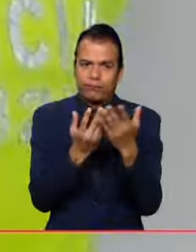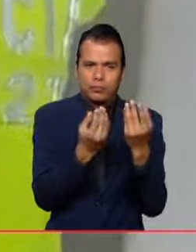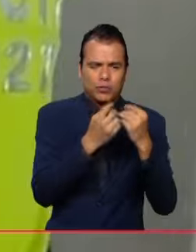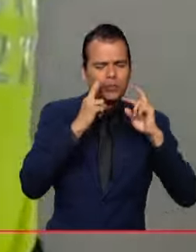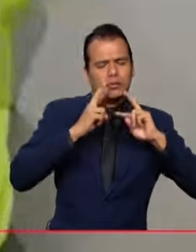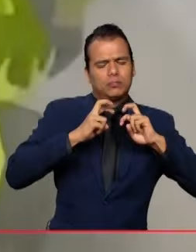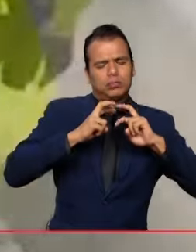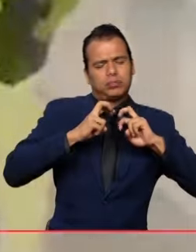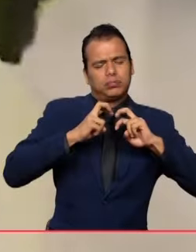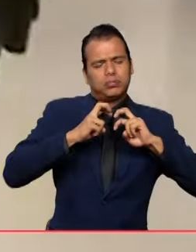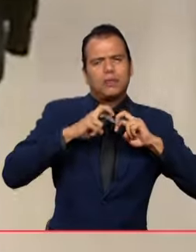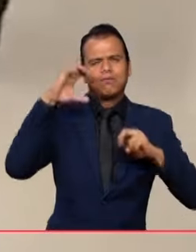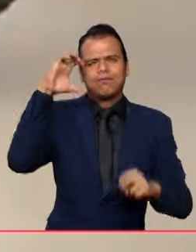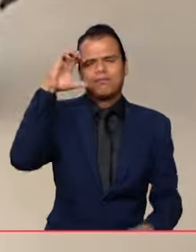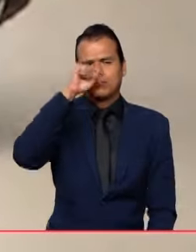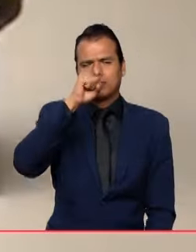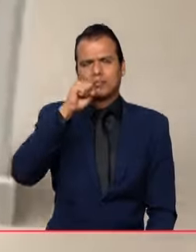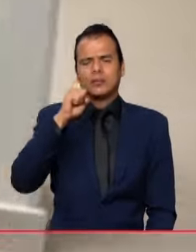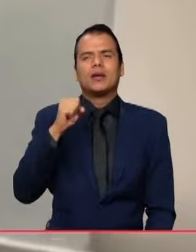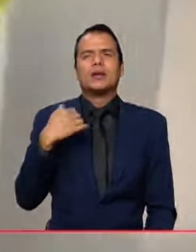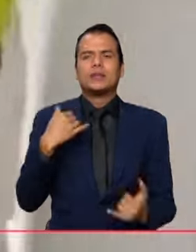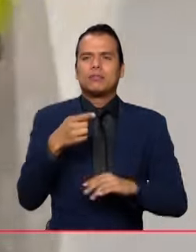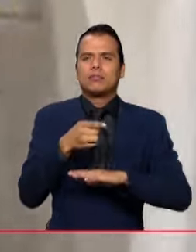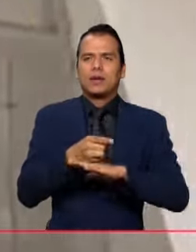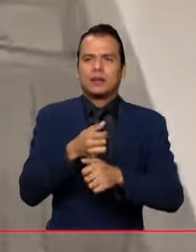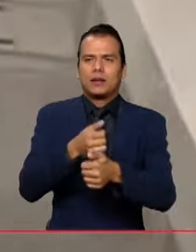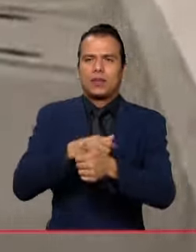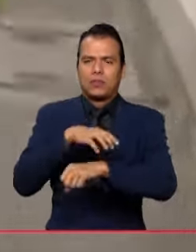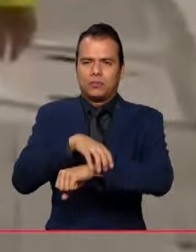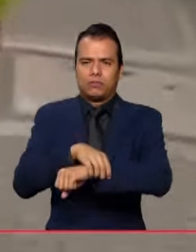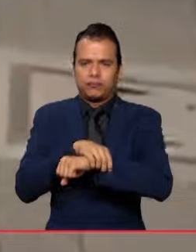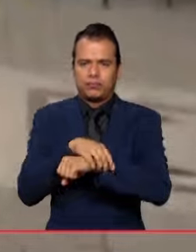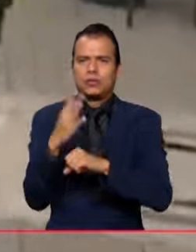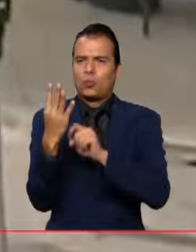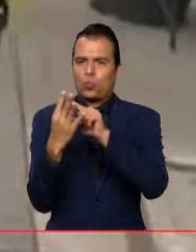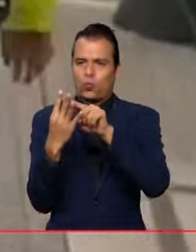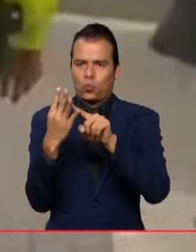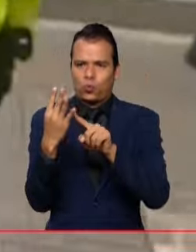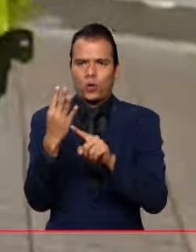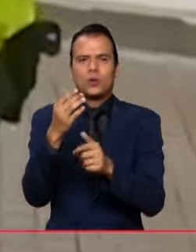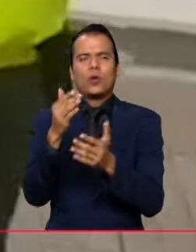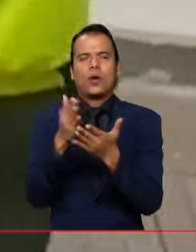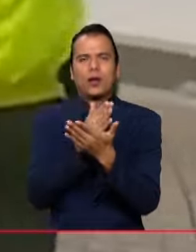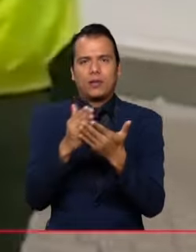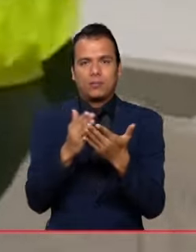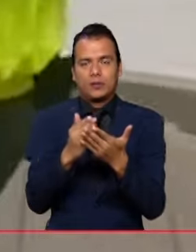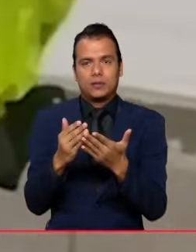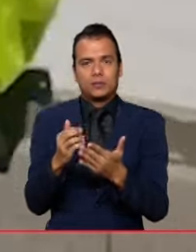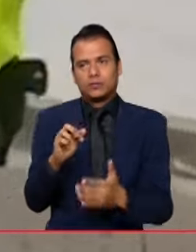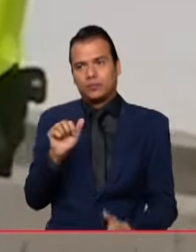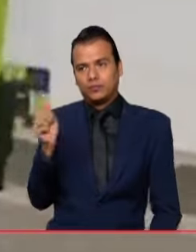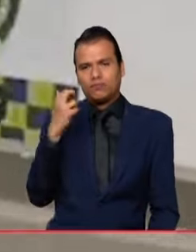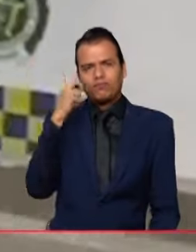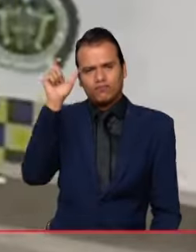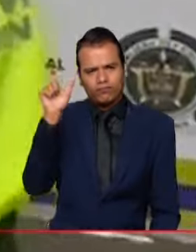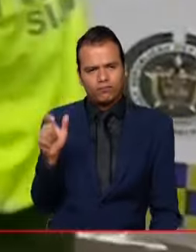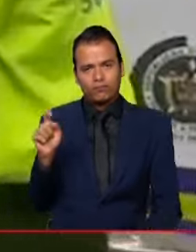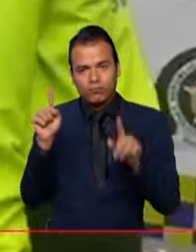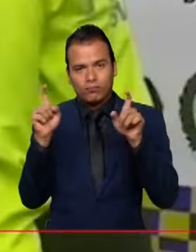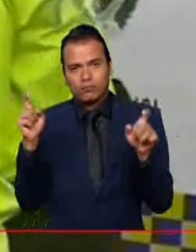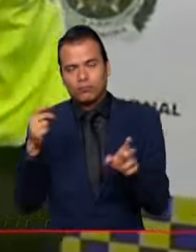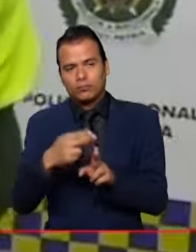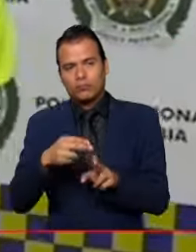investigación criminal, se emite las órdenes de captura y se da con la captura de ellos. Destacar, alias Machete, que utilizaba